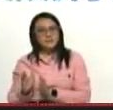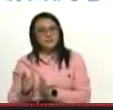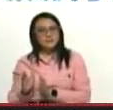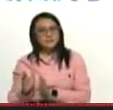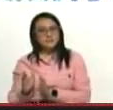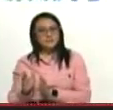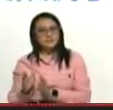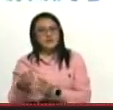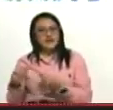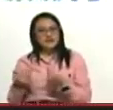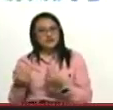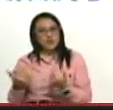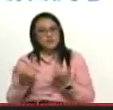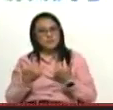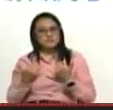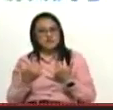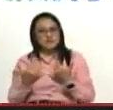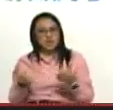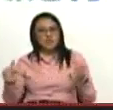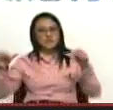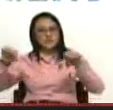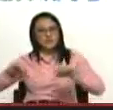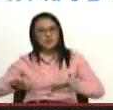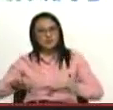generó su propia destrucción